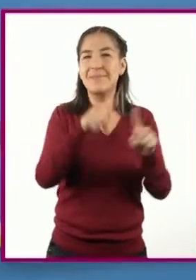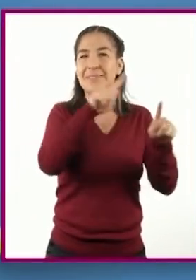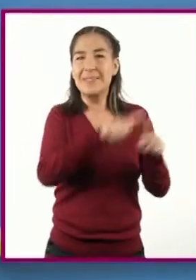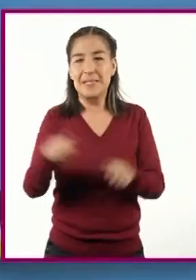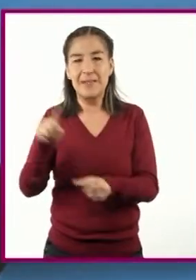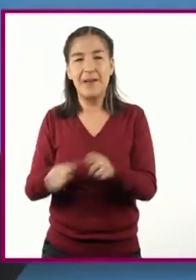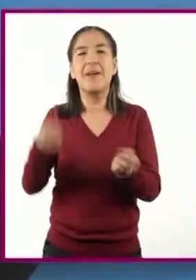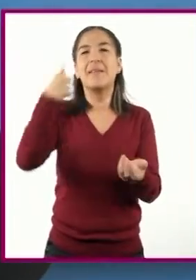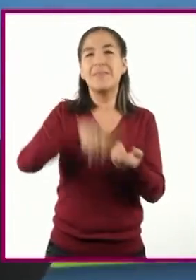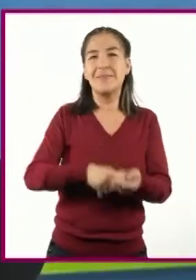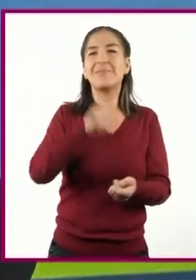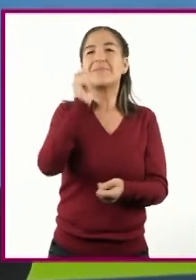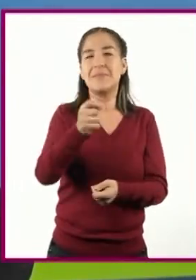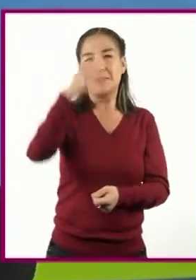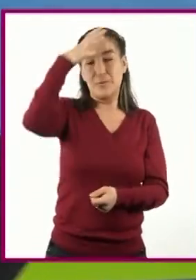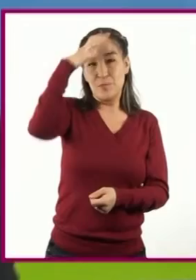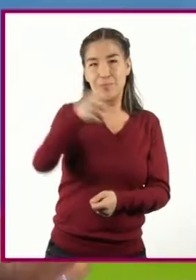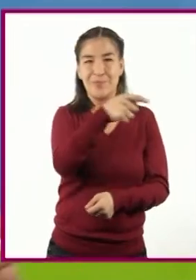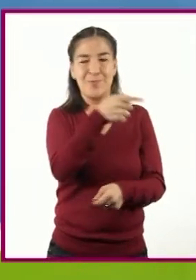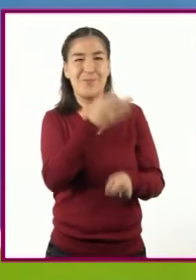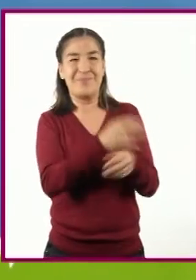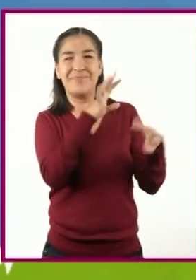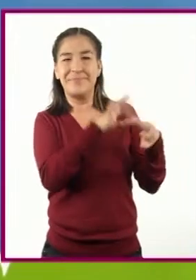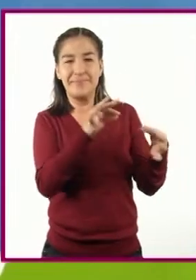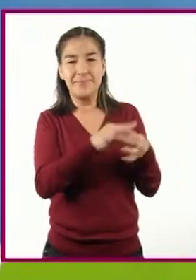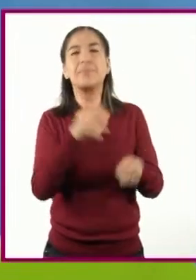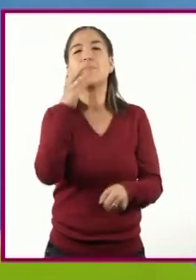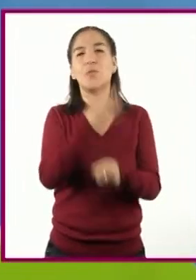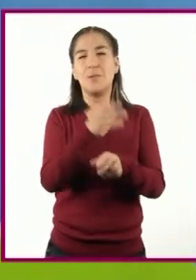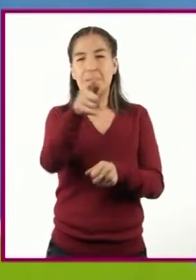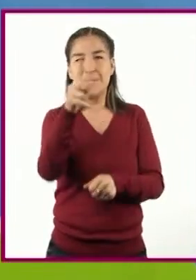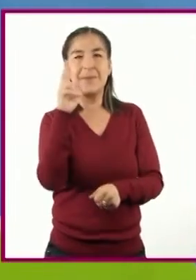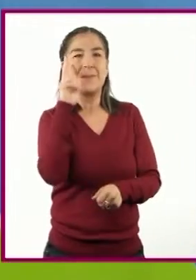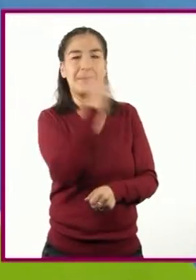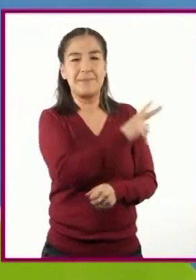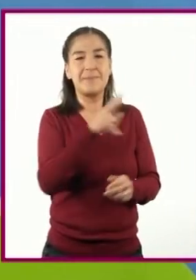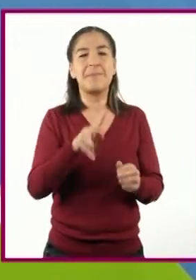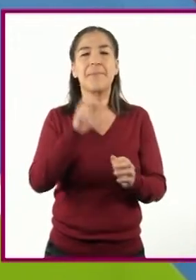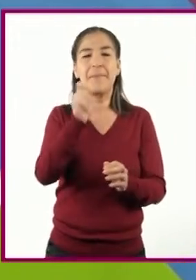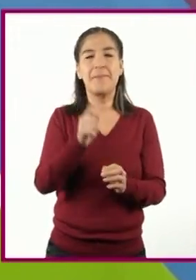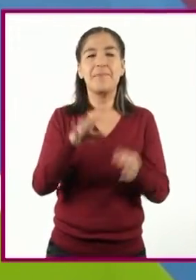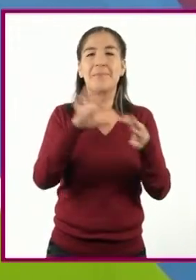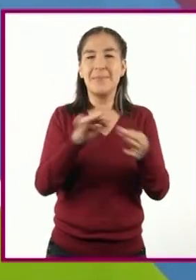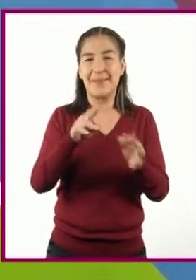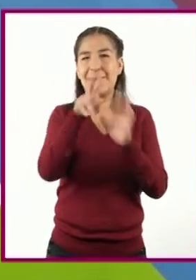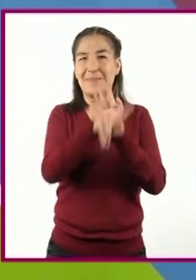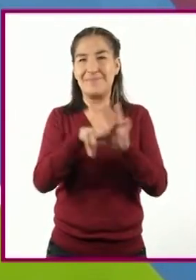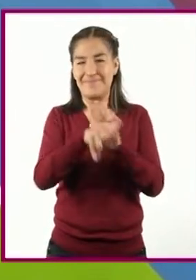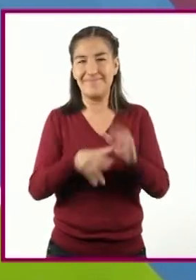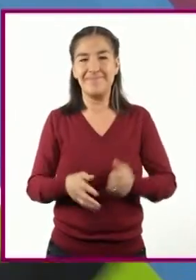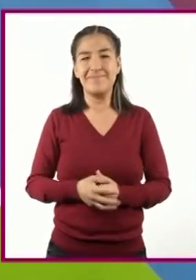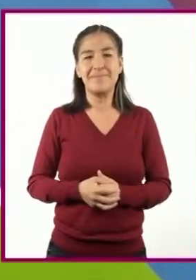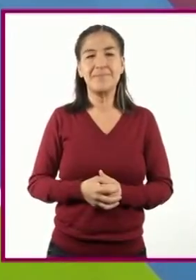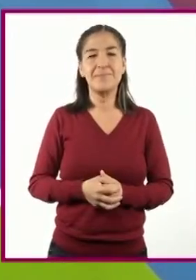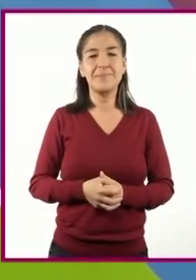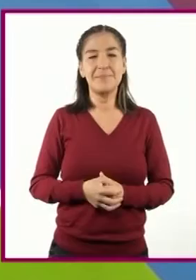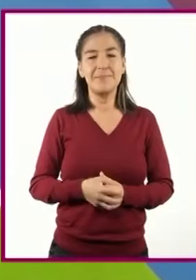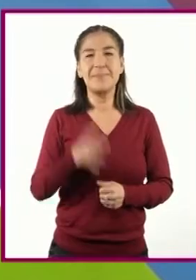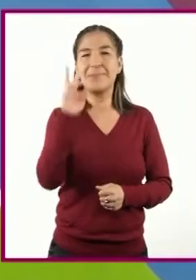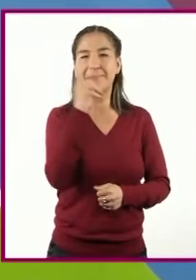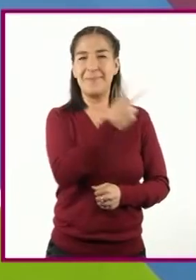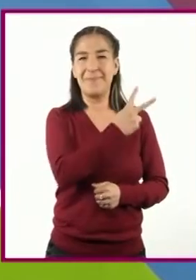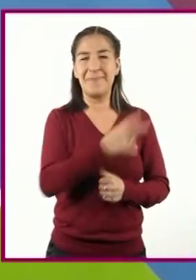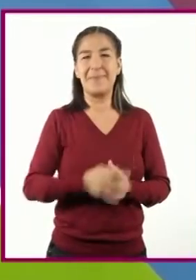diferencias entre los distintos conceptos, les invitamos a observar y escuchar el siguiente video.